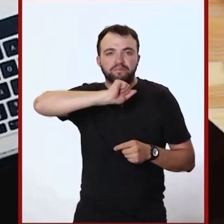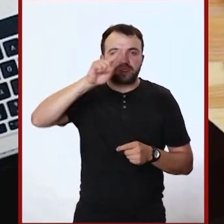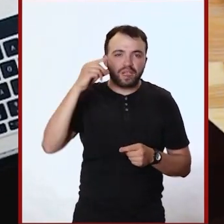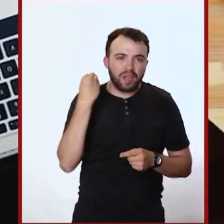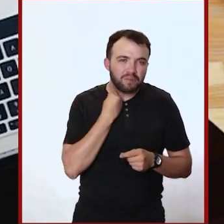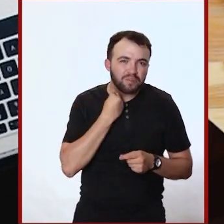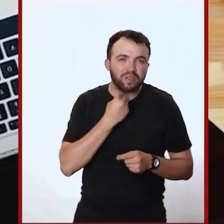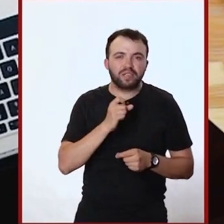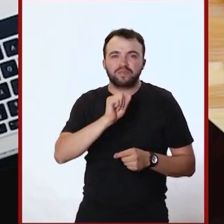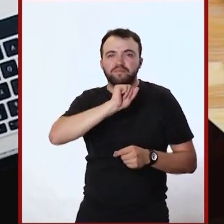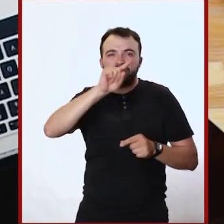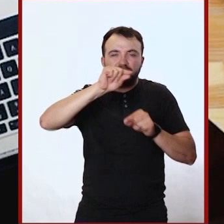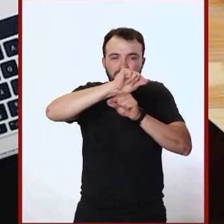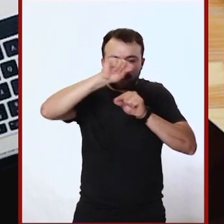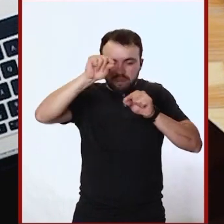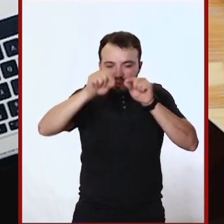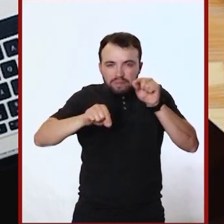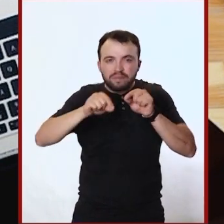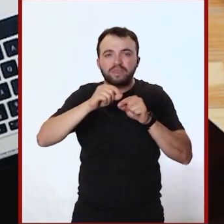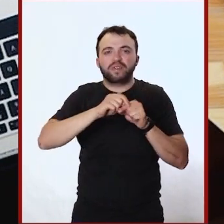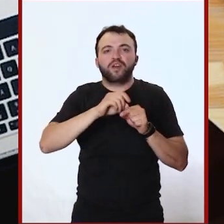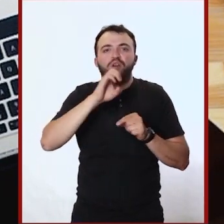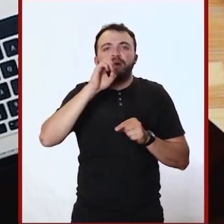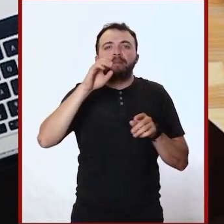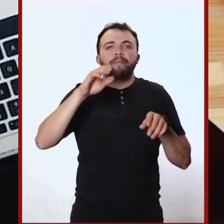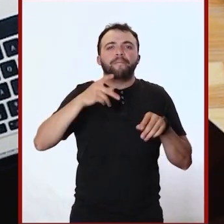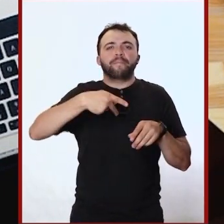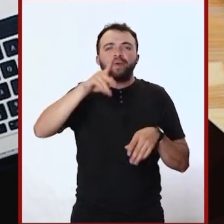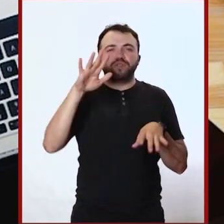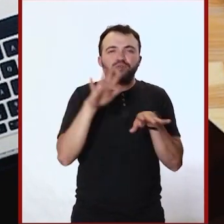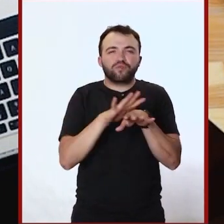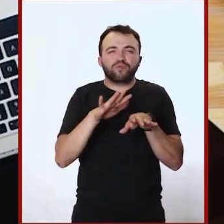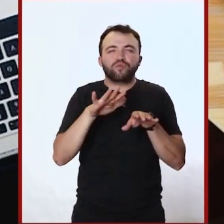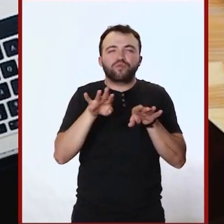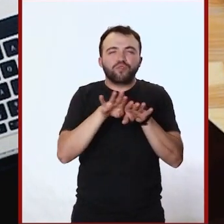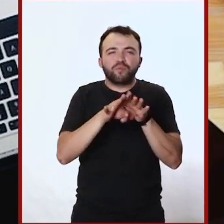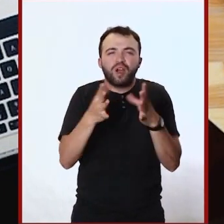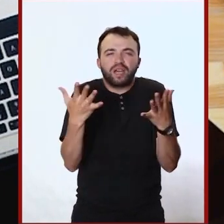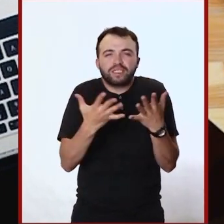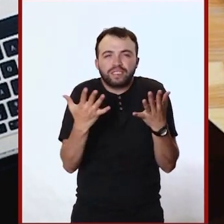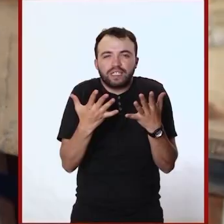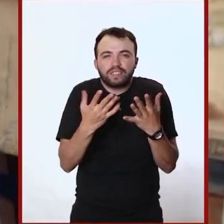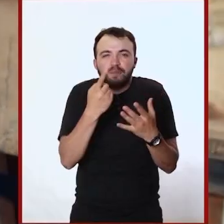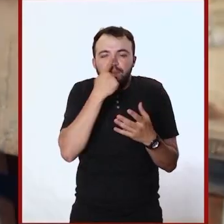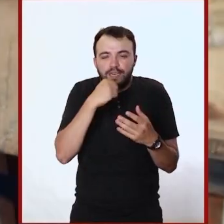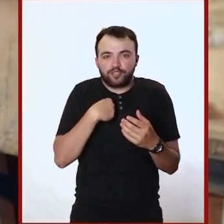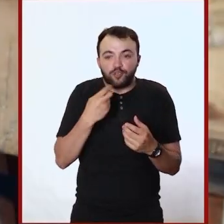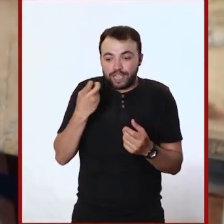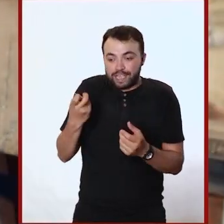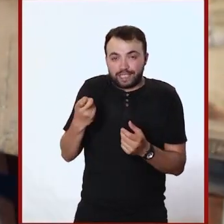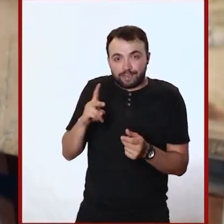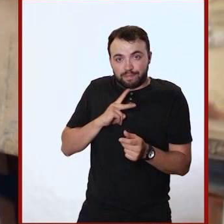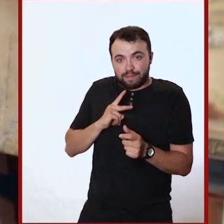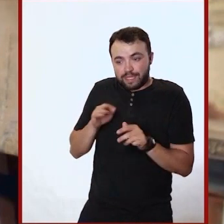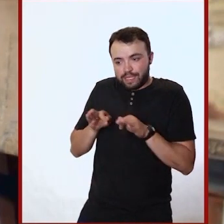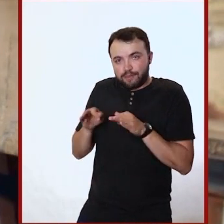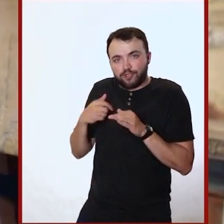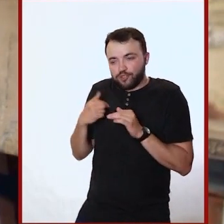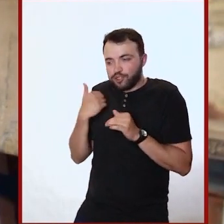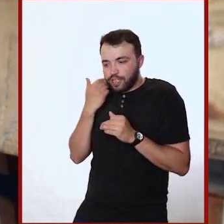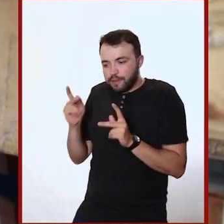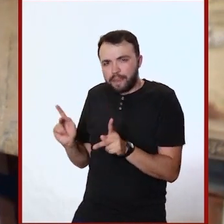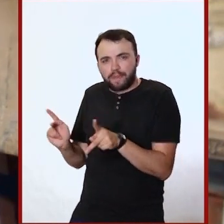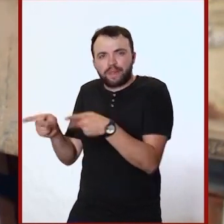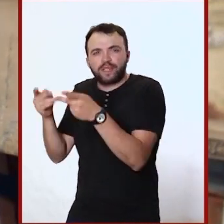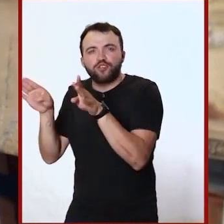excelente abogado, ¿no? Pero ¿cómo hago posible que mi profesión y lo que me apasiona hacer pueda ser vendido, ¿no? Entonces, ya cuando ellos quieren ser